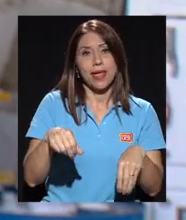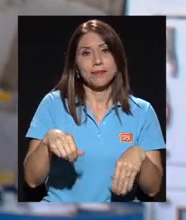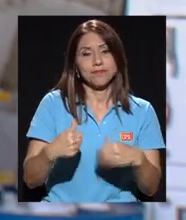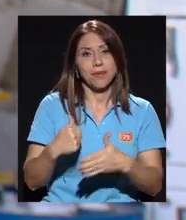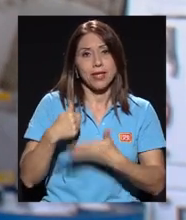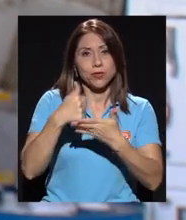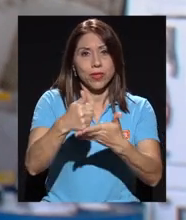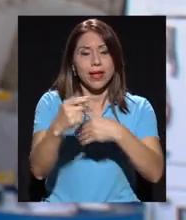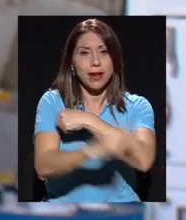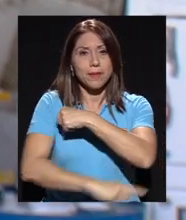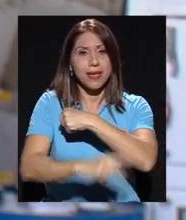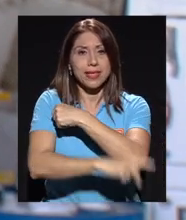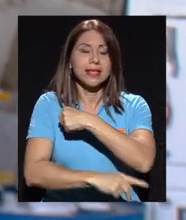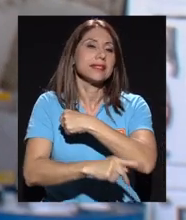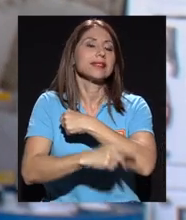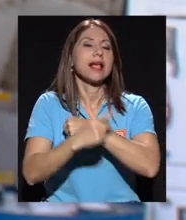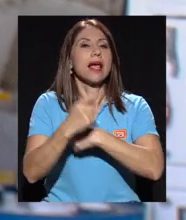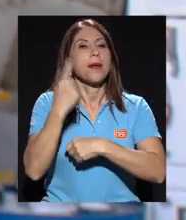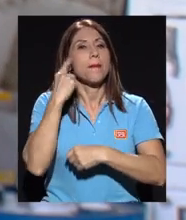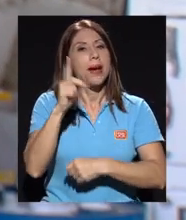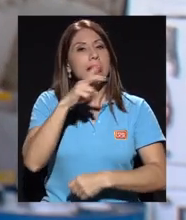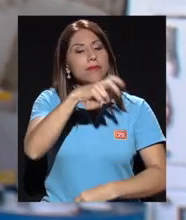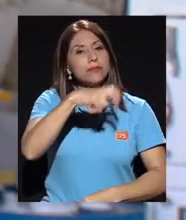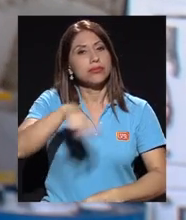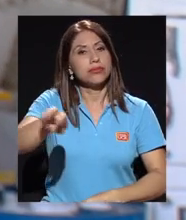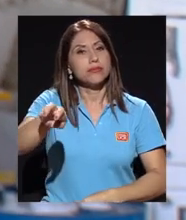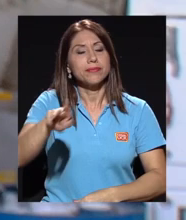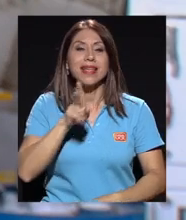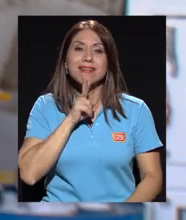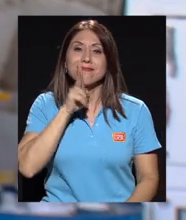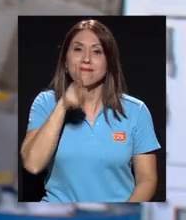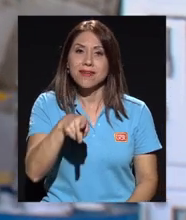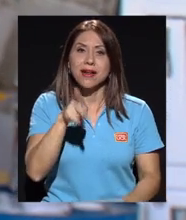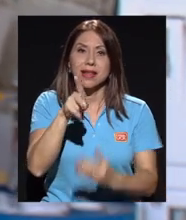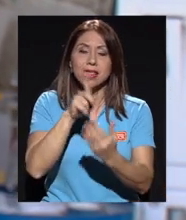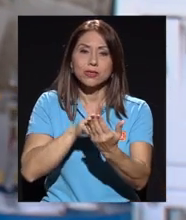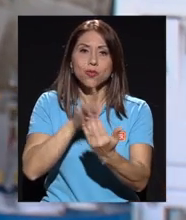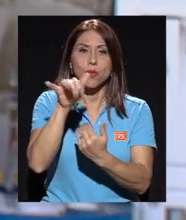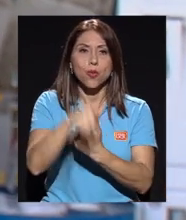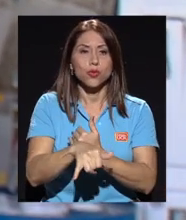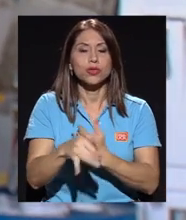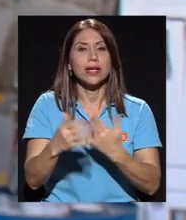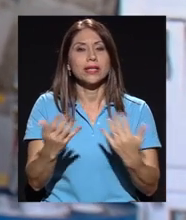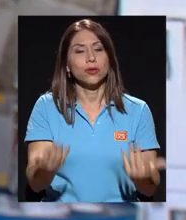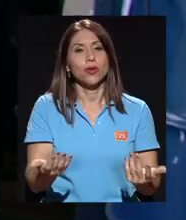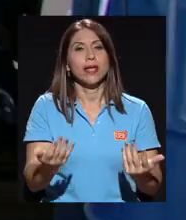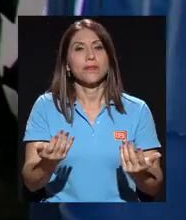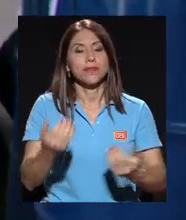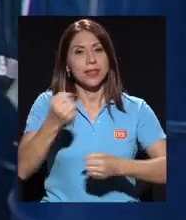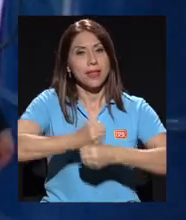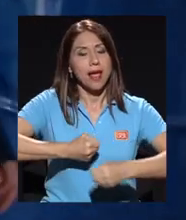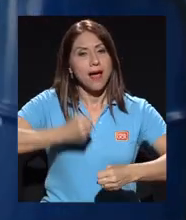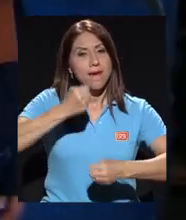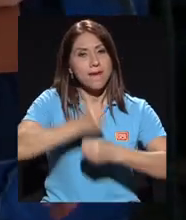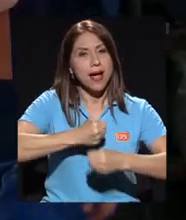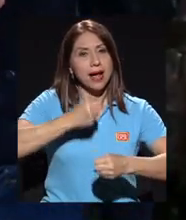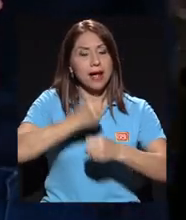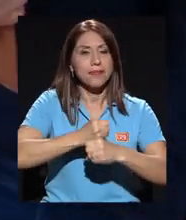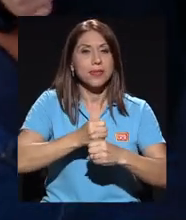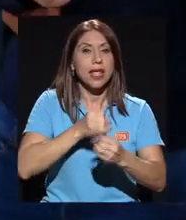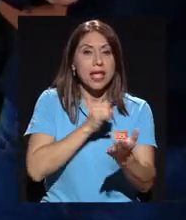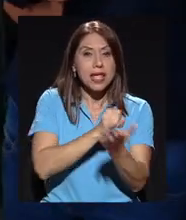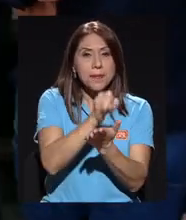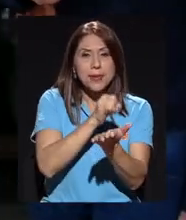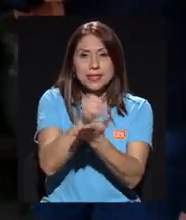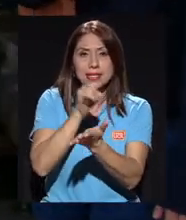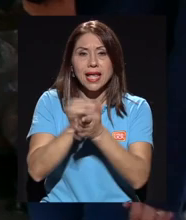al país en materia de transporte. En realidad es un proyecto en que trabajan